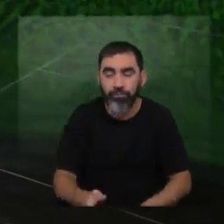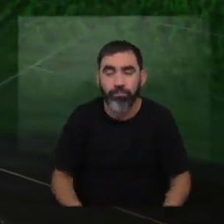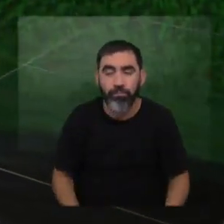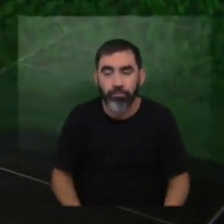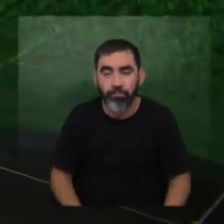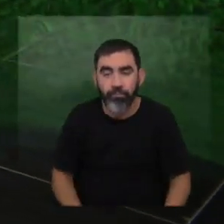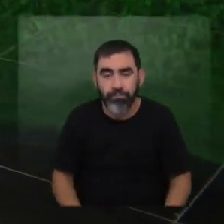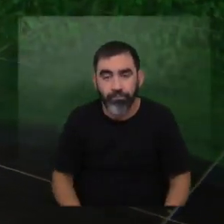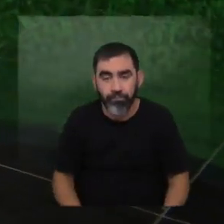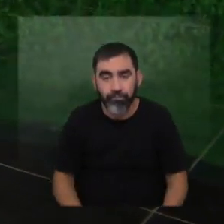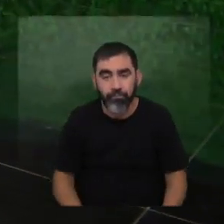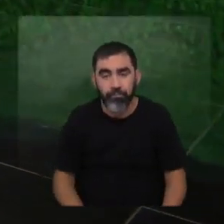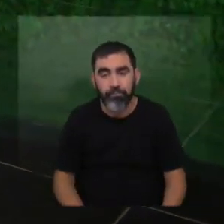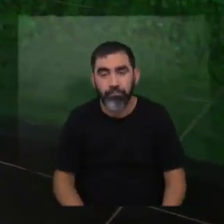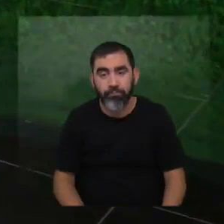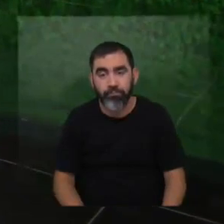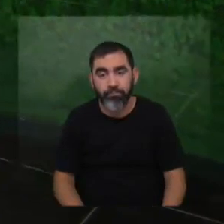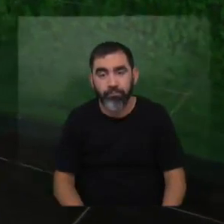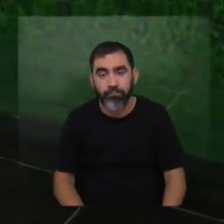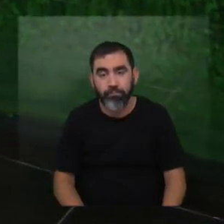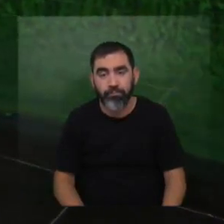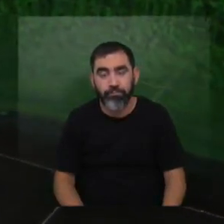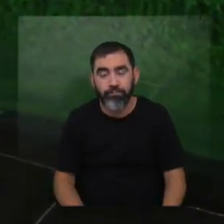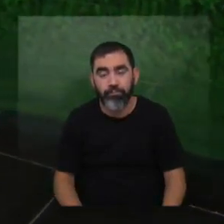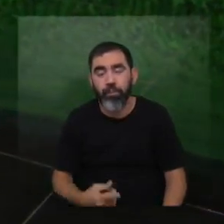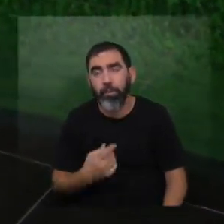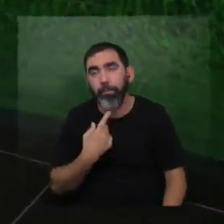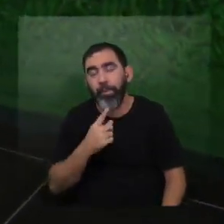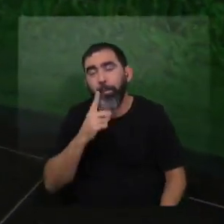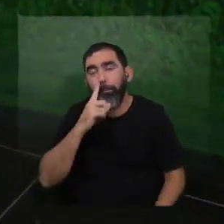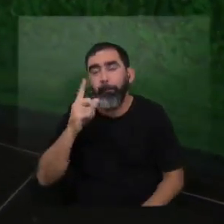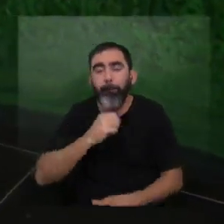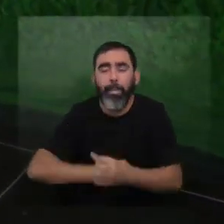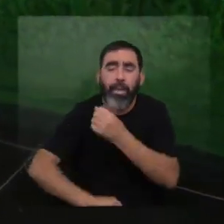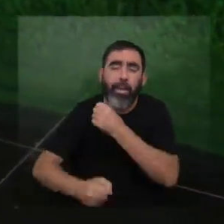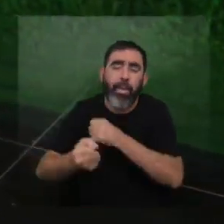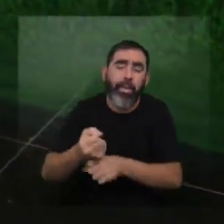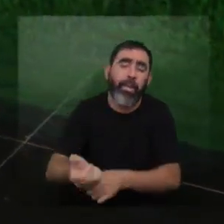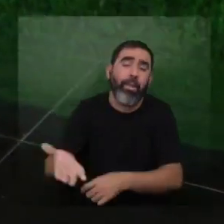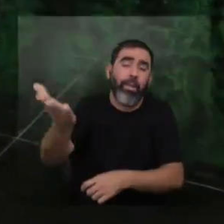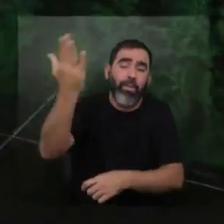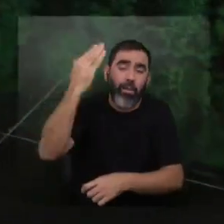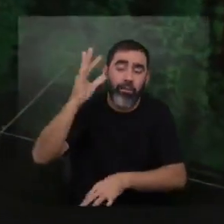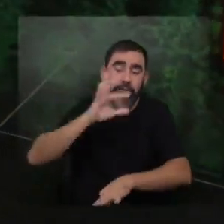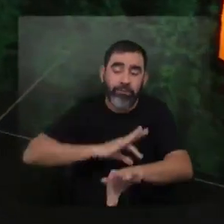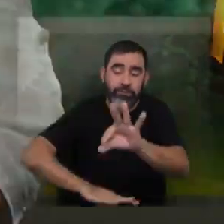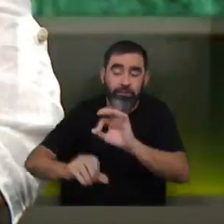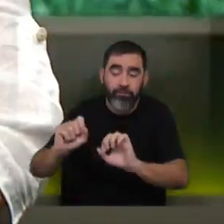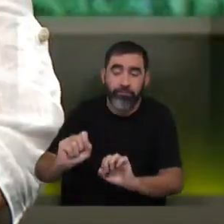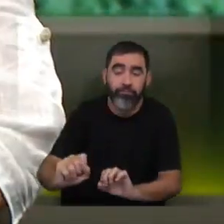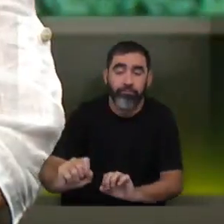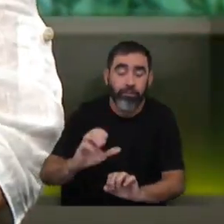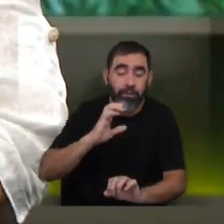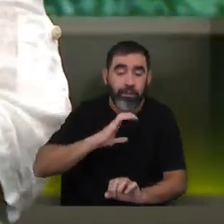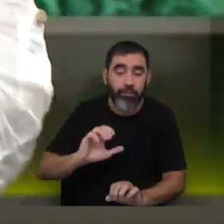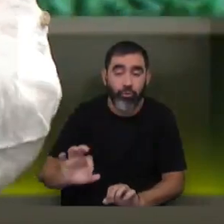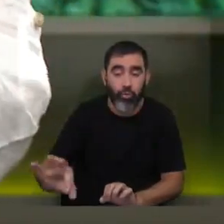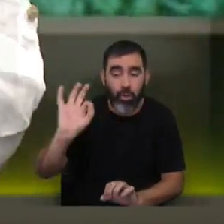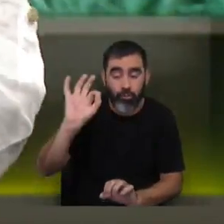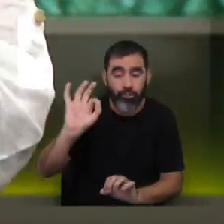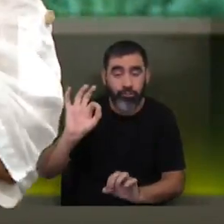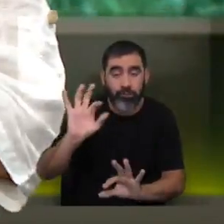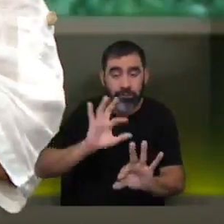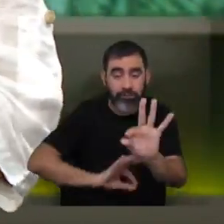qué? Porque si vemos que hace, no sé, miles de años que estamos seleccionando determinadas características,